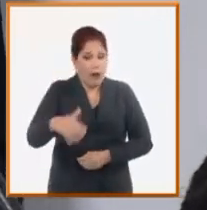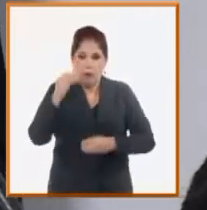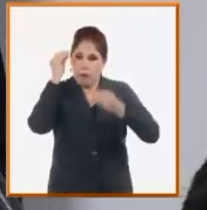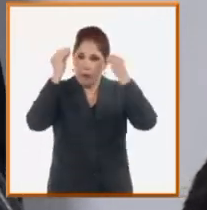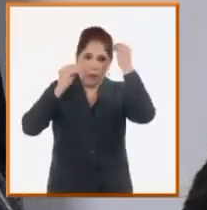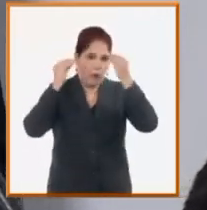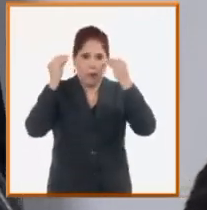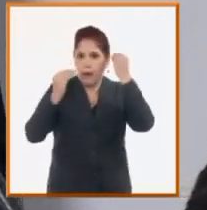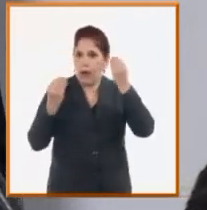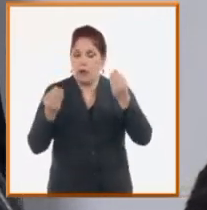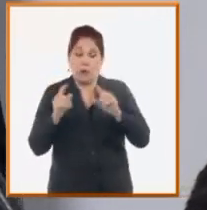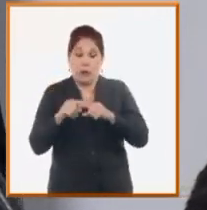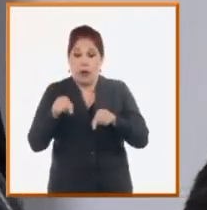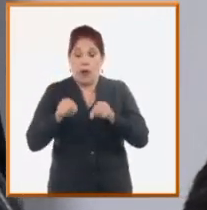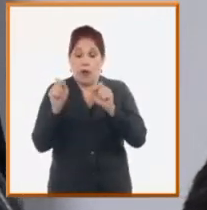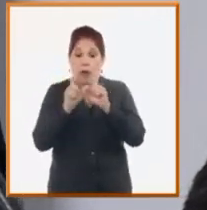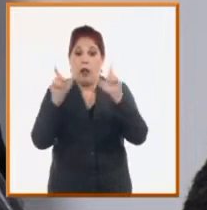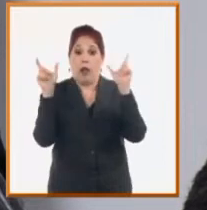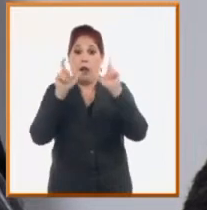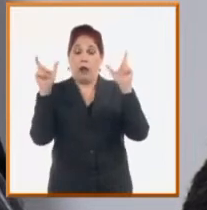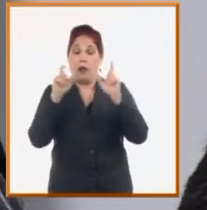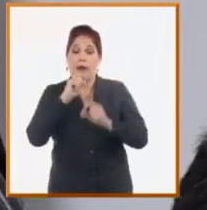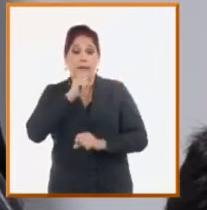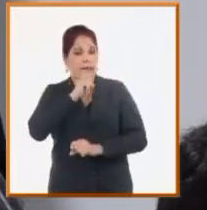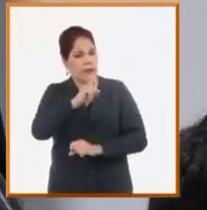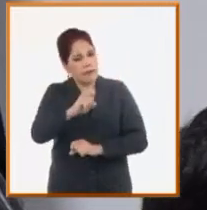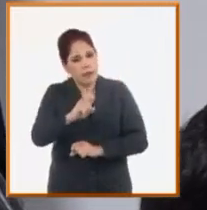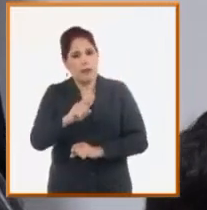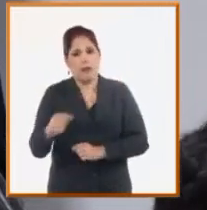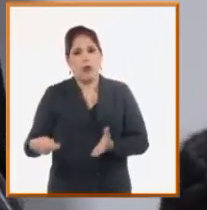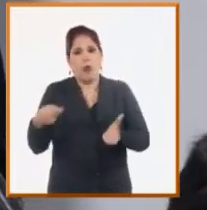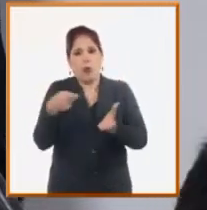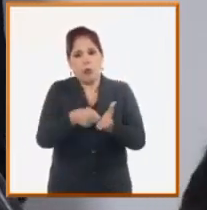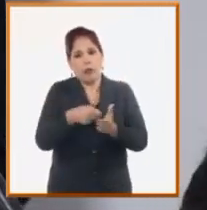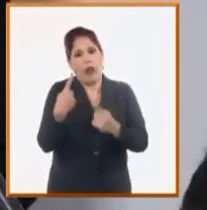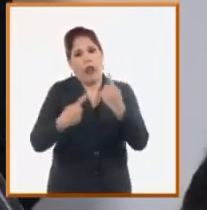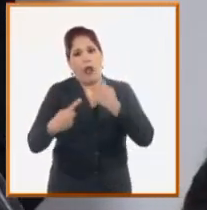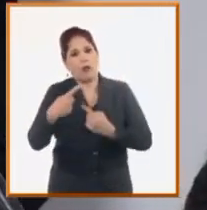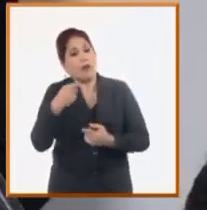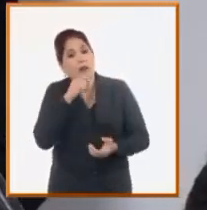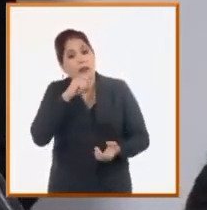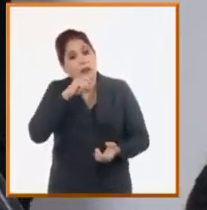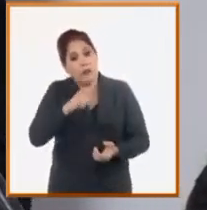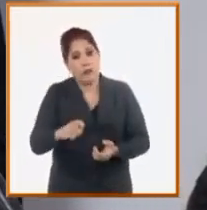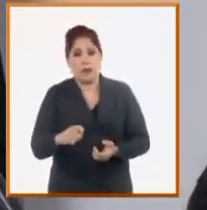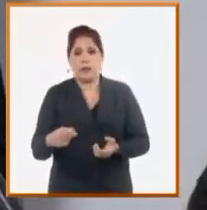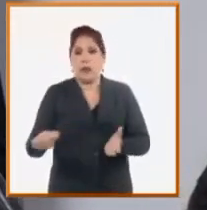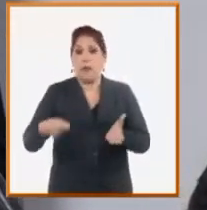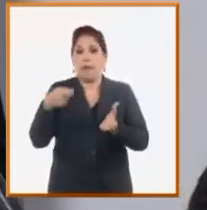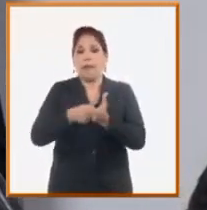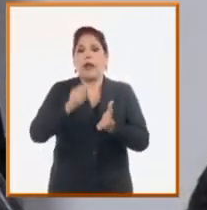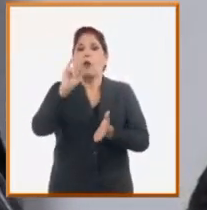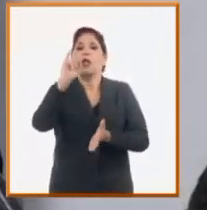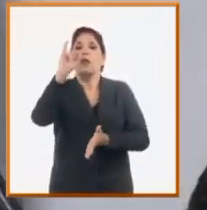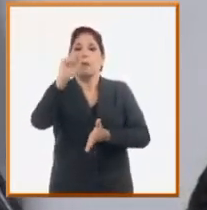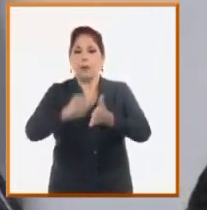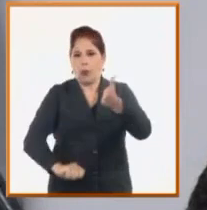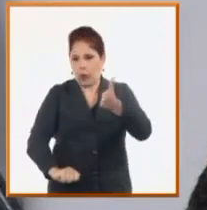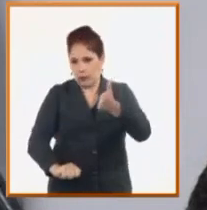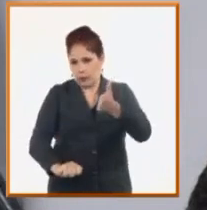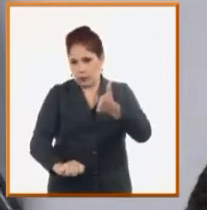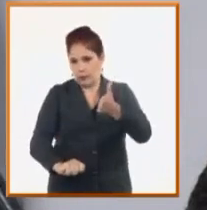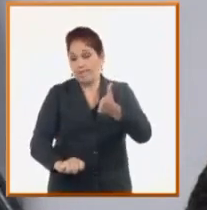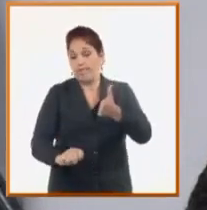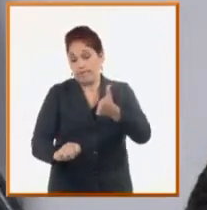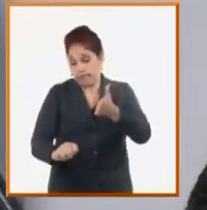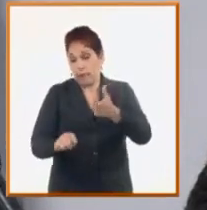porque es lo que impacta directamente a la población. Y bien se ha hablado aquí del pago de los impuestos. O sea, este es